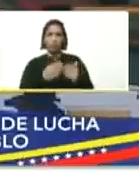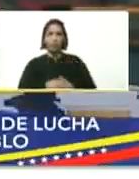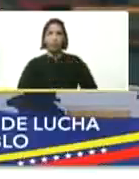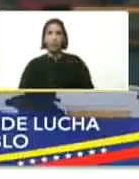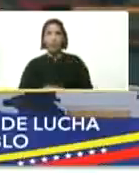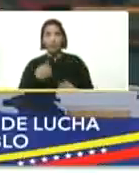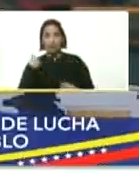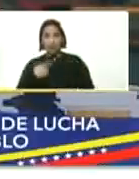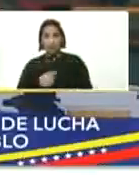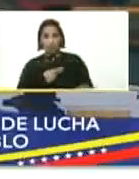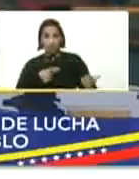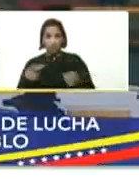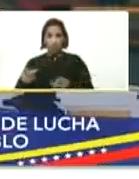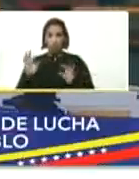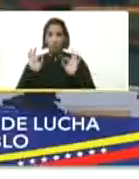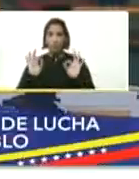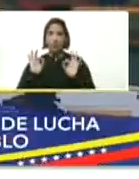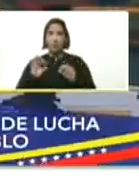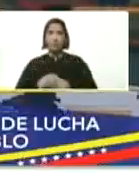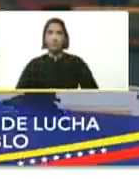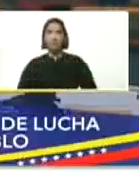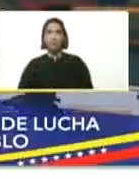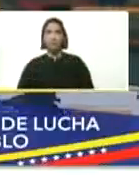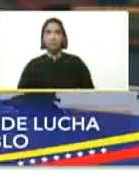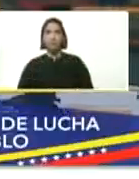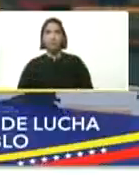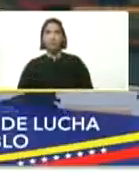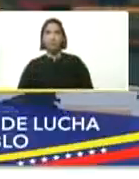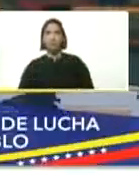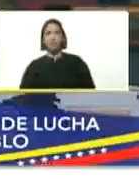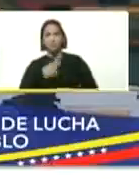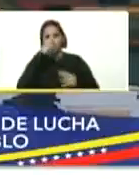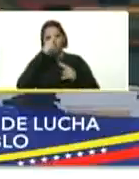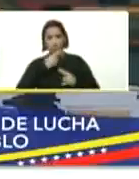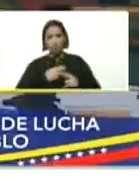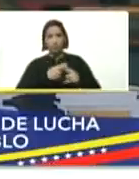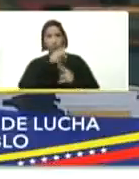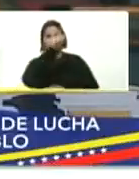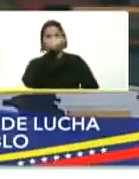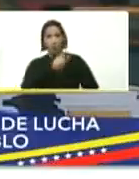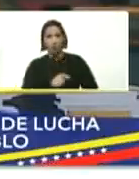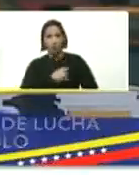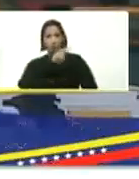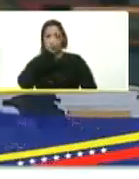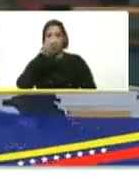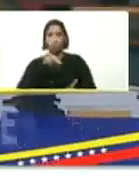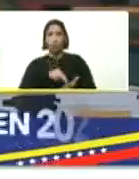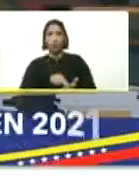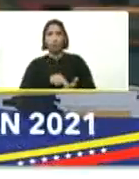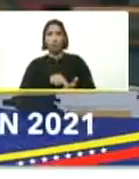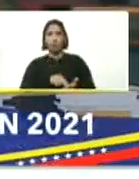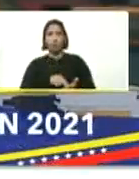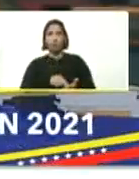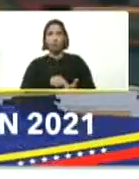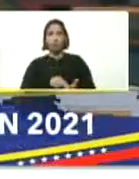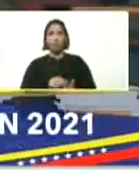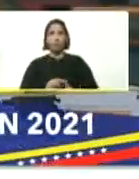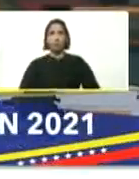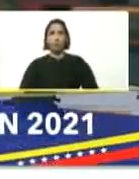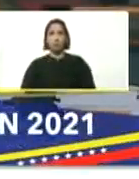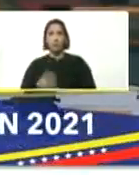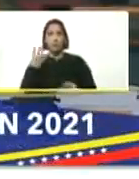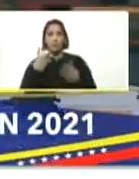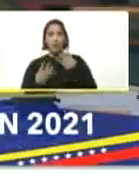un invitado especial. Es el homenajeado nacional a esta